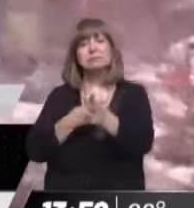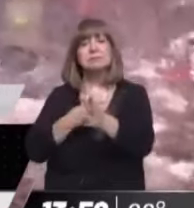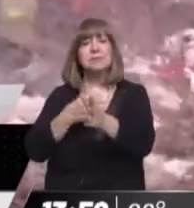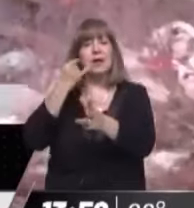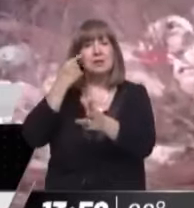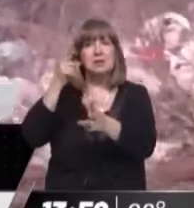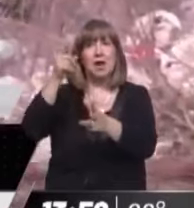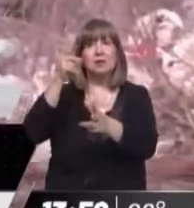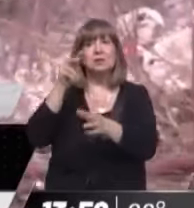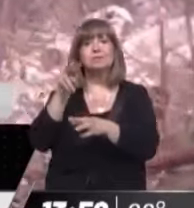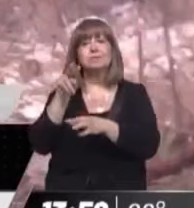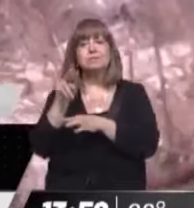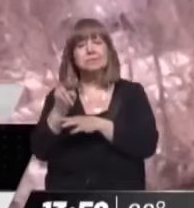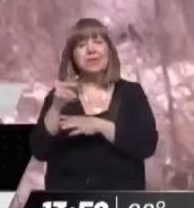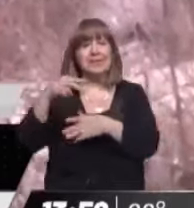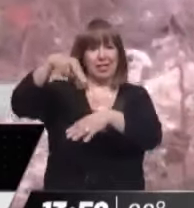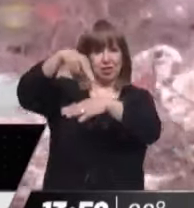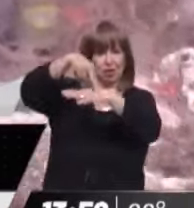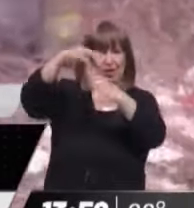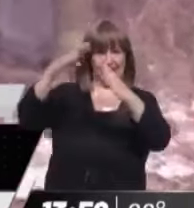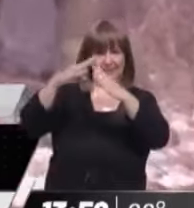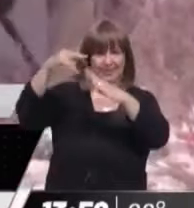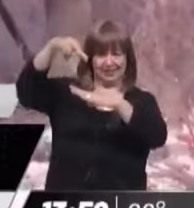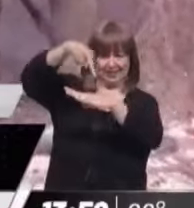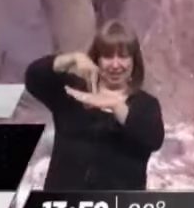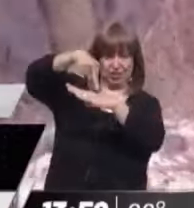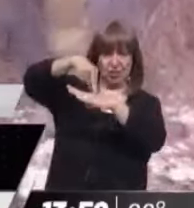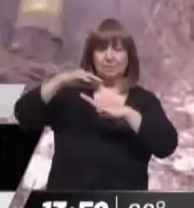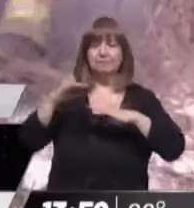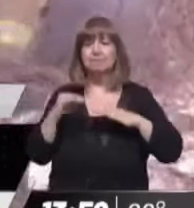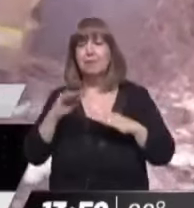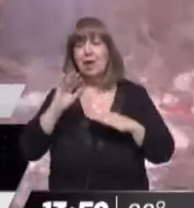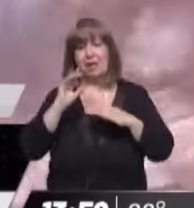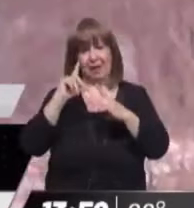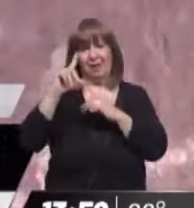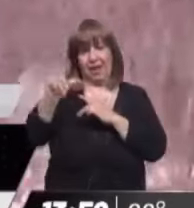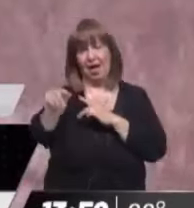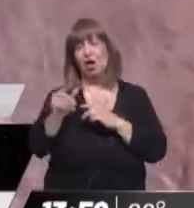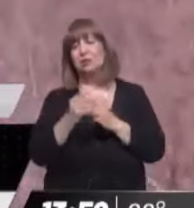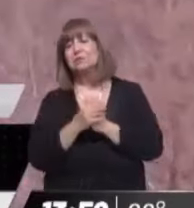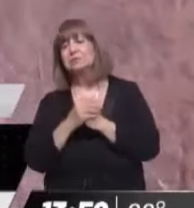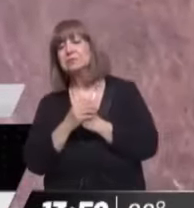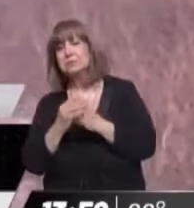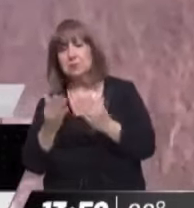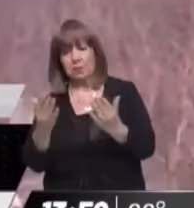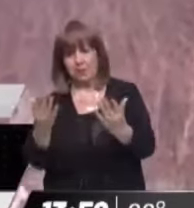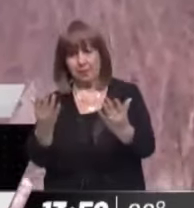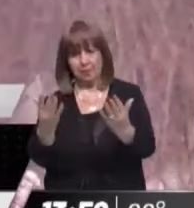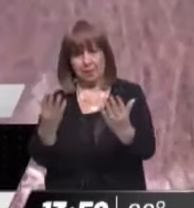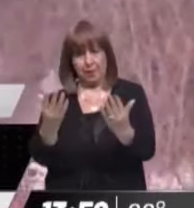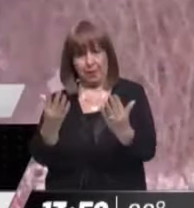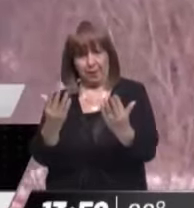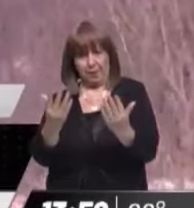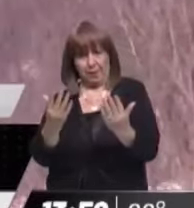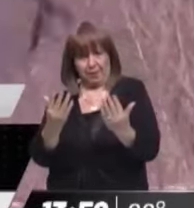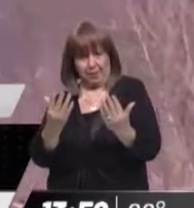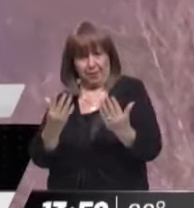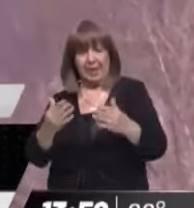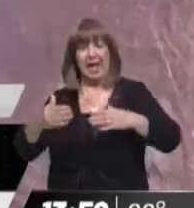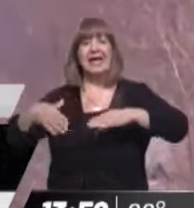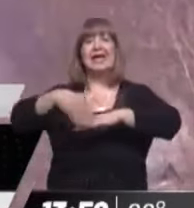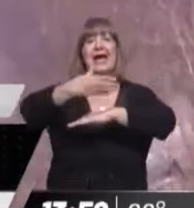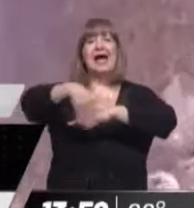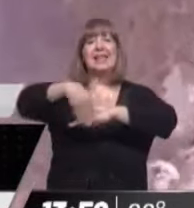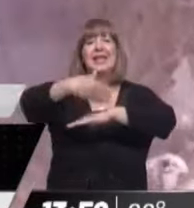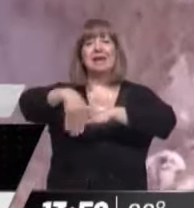arriba del techo observando la situación. Claro. El fuego estaba enfrente de la parte trasera de su casa, separado por la callecita de tierra